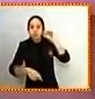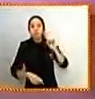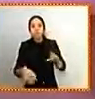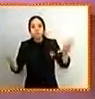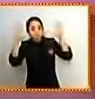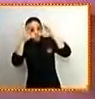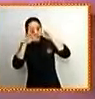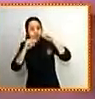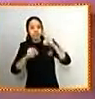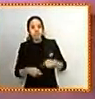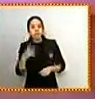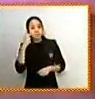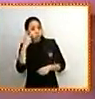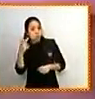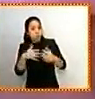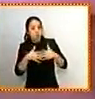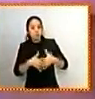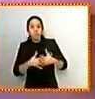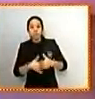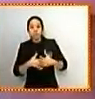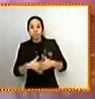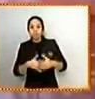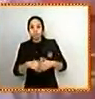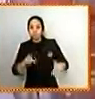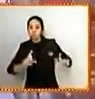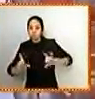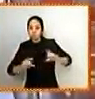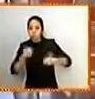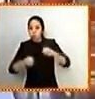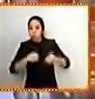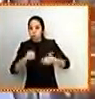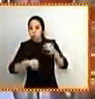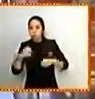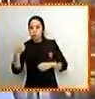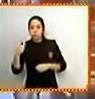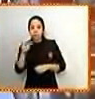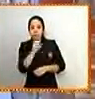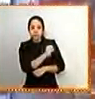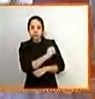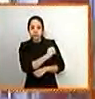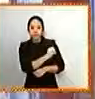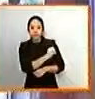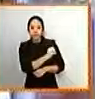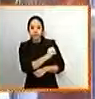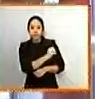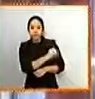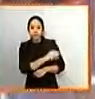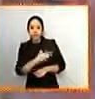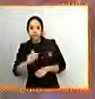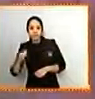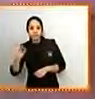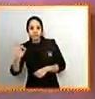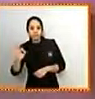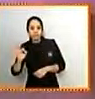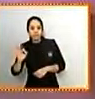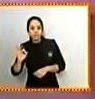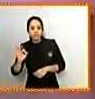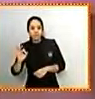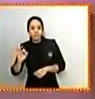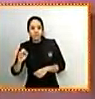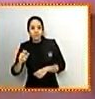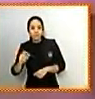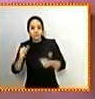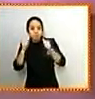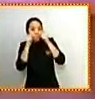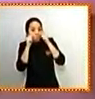esta noche. Les mostramos que nuestras dos máquinas ya están listas con sus 10 esferas en el orden del 0 al 9. Así que esté